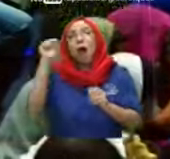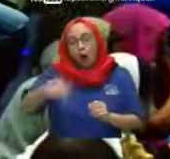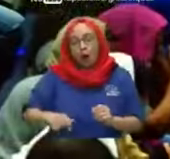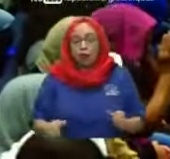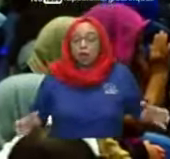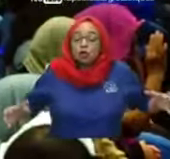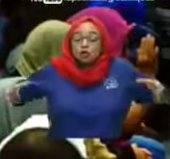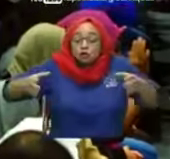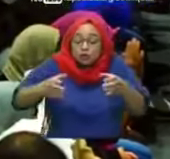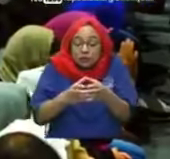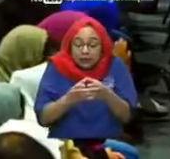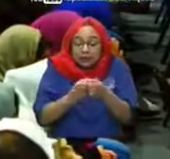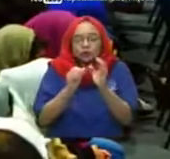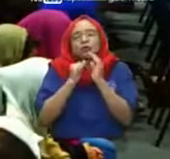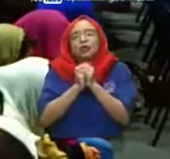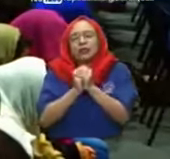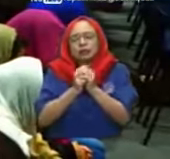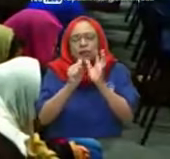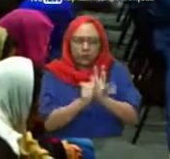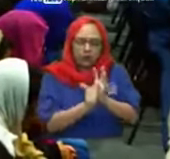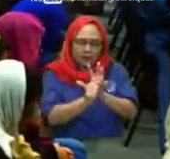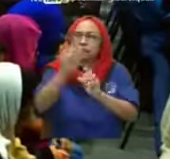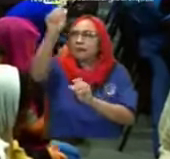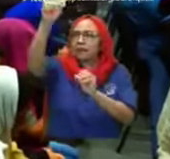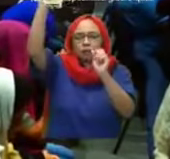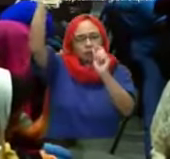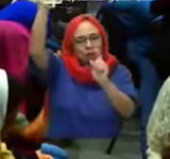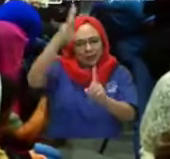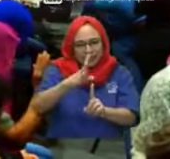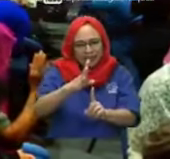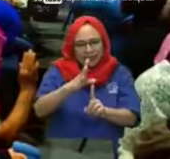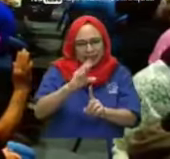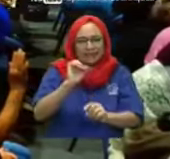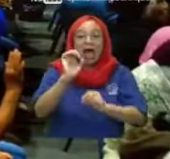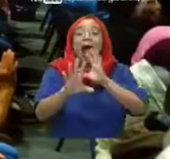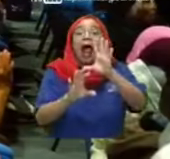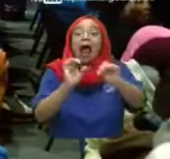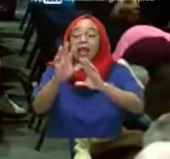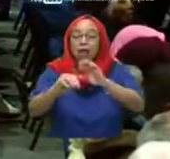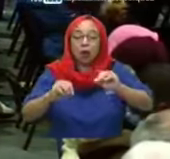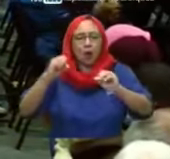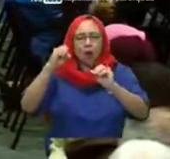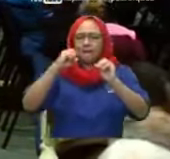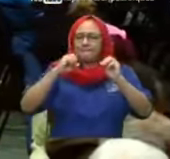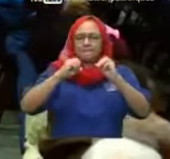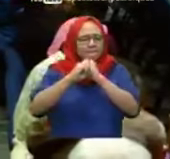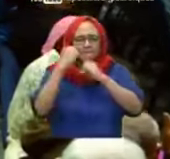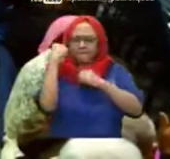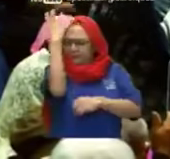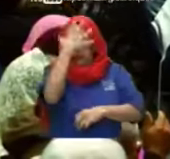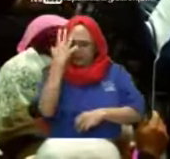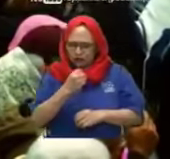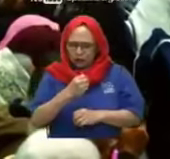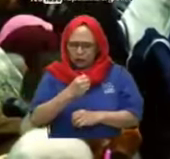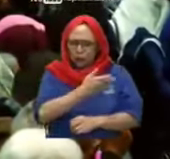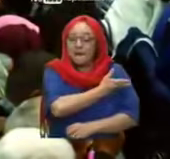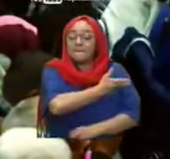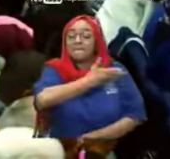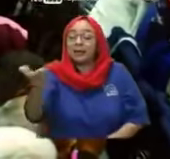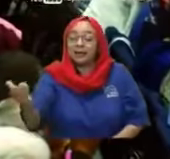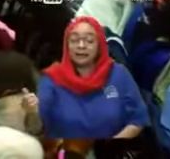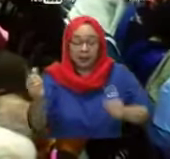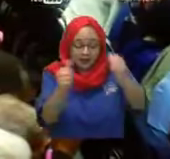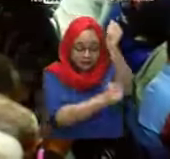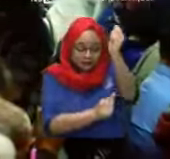para que tú lo guardes, para que tú lo bendigas, para que tú hagas algo maravilloso en él. Manda ángeles guerreros guardando